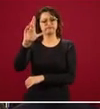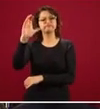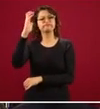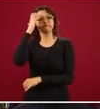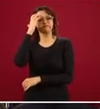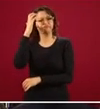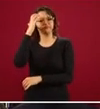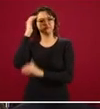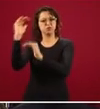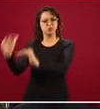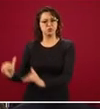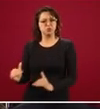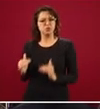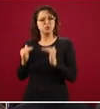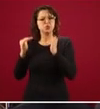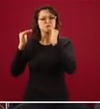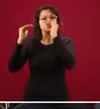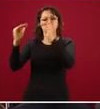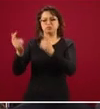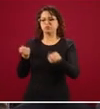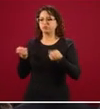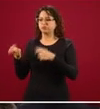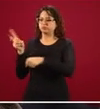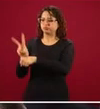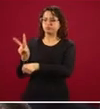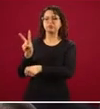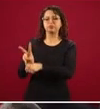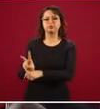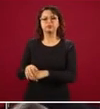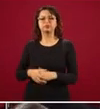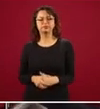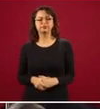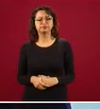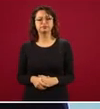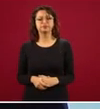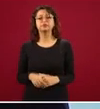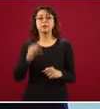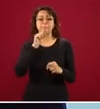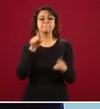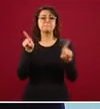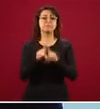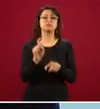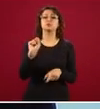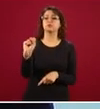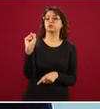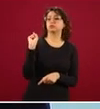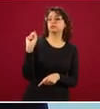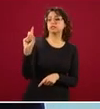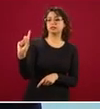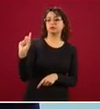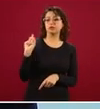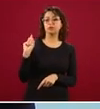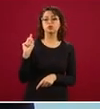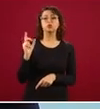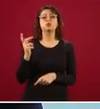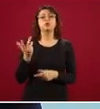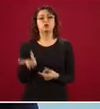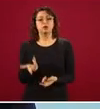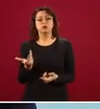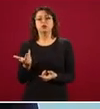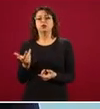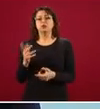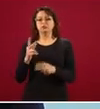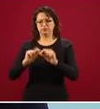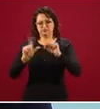los más altos estándares de regulación sanitaria. Y lo mismo, el fin de semana estuvimos trabajando de manera directa con los